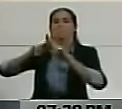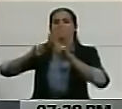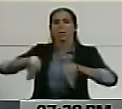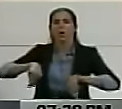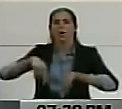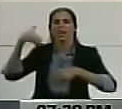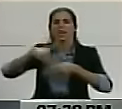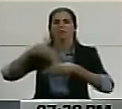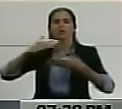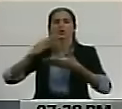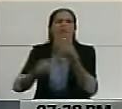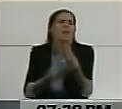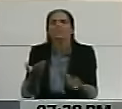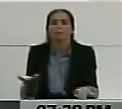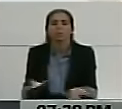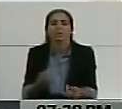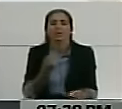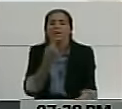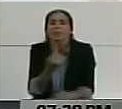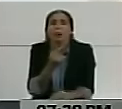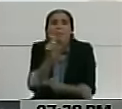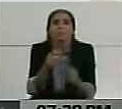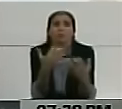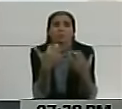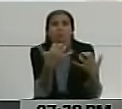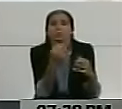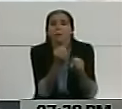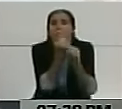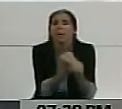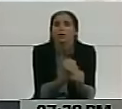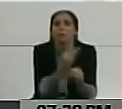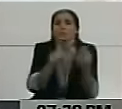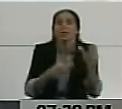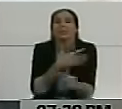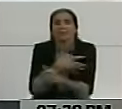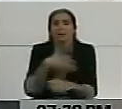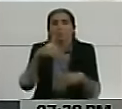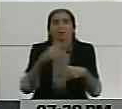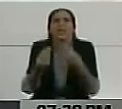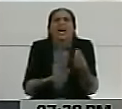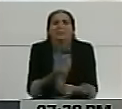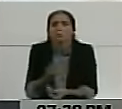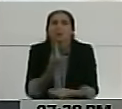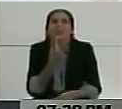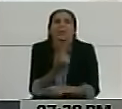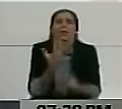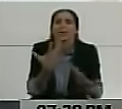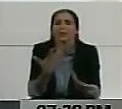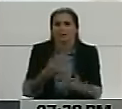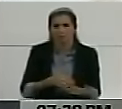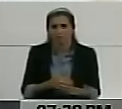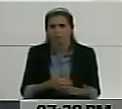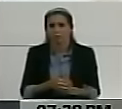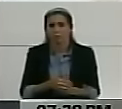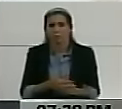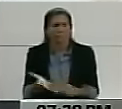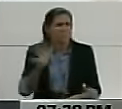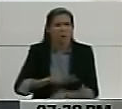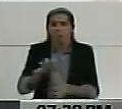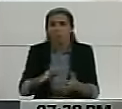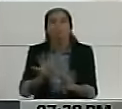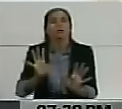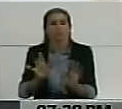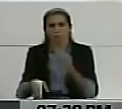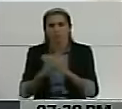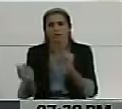decimos nosotros a la gente mañana? ¿Qué le decimos? ¿Qué es lo que impera entonces? ¿Qué es la anarquía, la anarquización del país? Bueno, eso es lo que está en discusión,